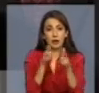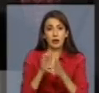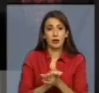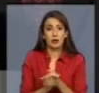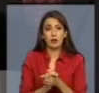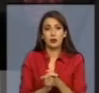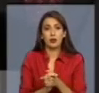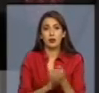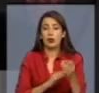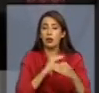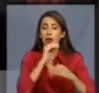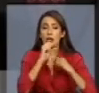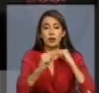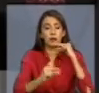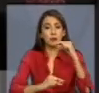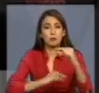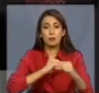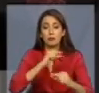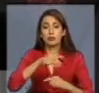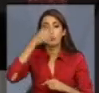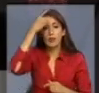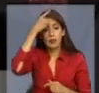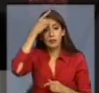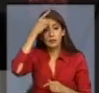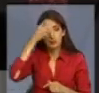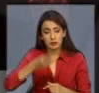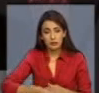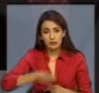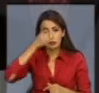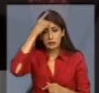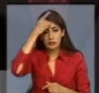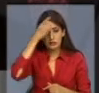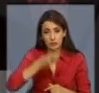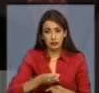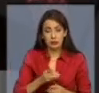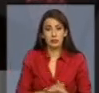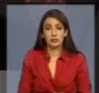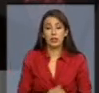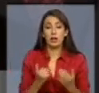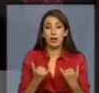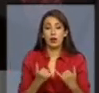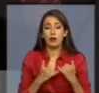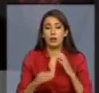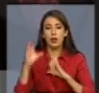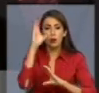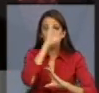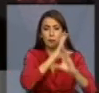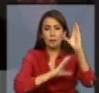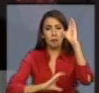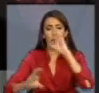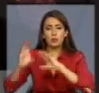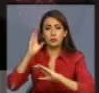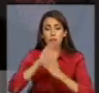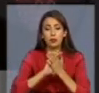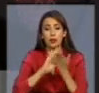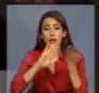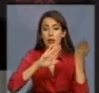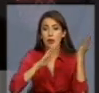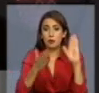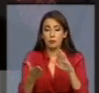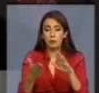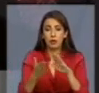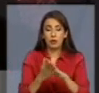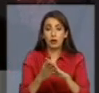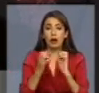por el cual el departamento decide la búsqueda de la sentencia de muerte es un proceso